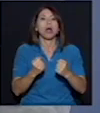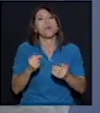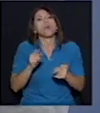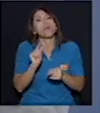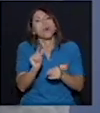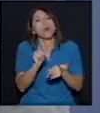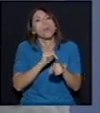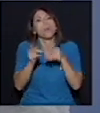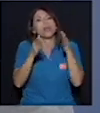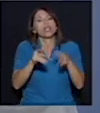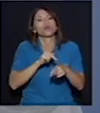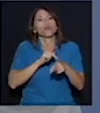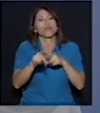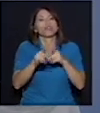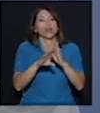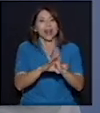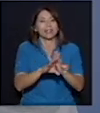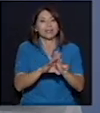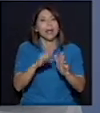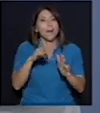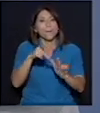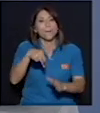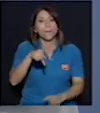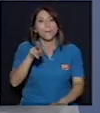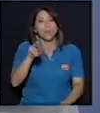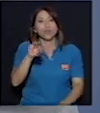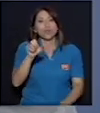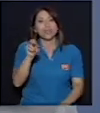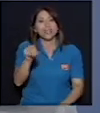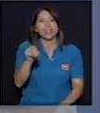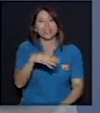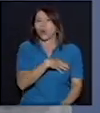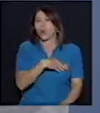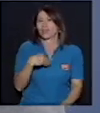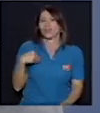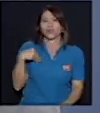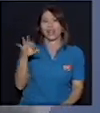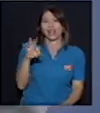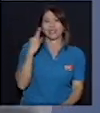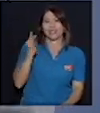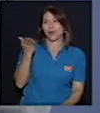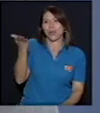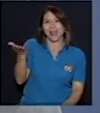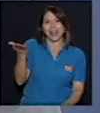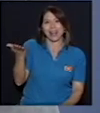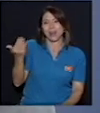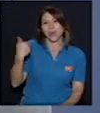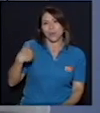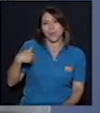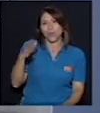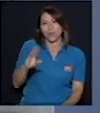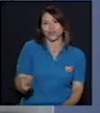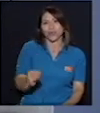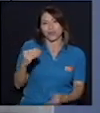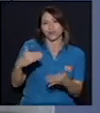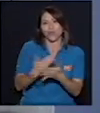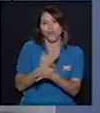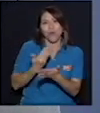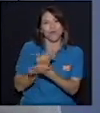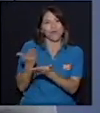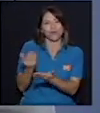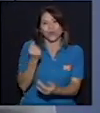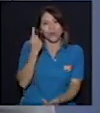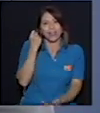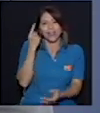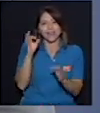ellos Putin, no les gusta el estilo del muchacho, del nuevo, no lo entienden bien,